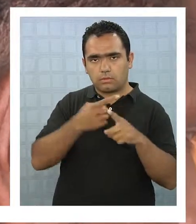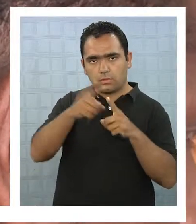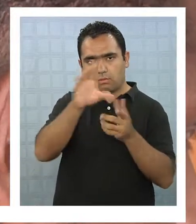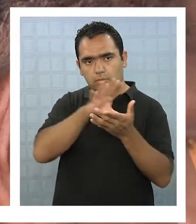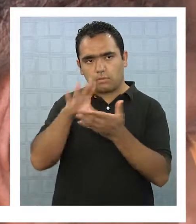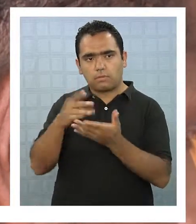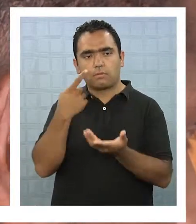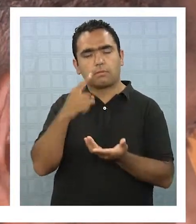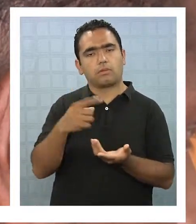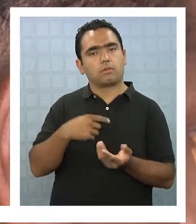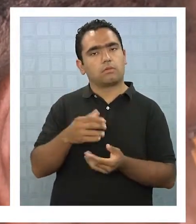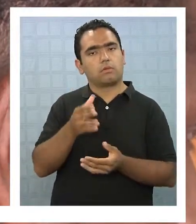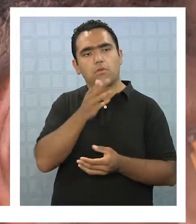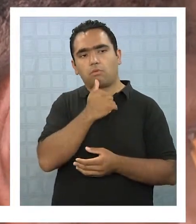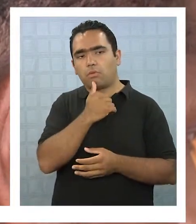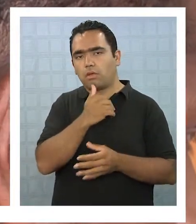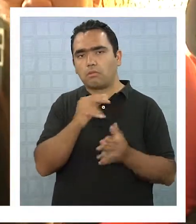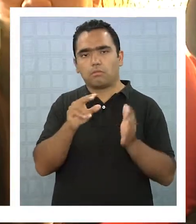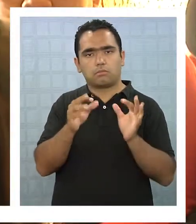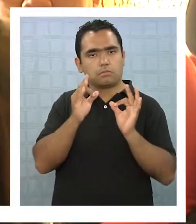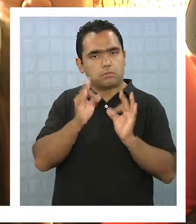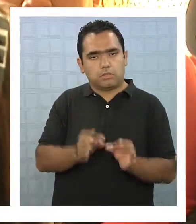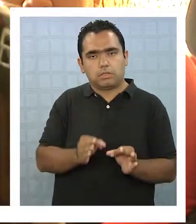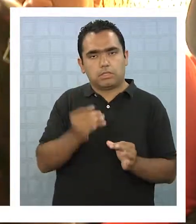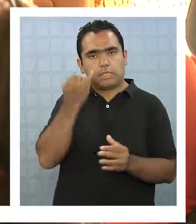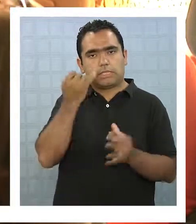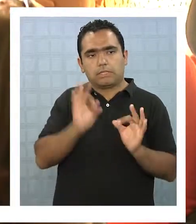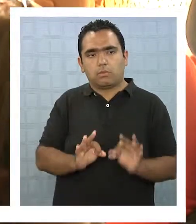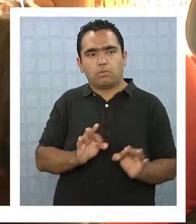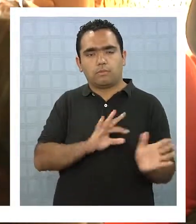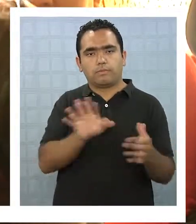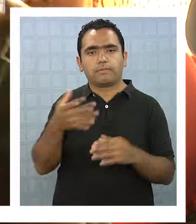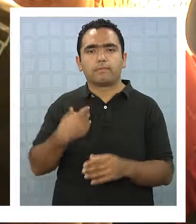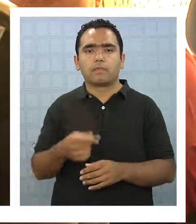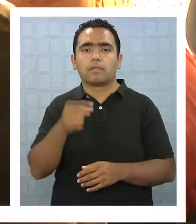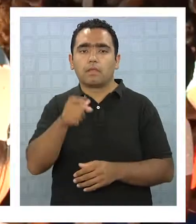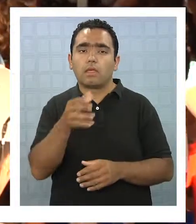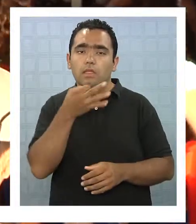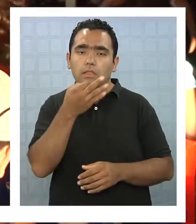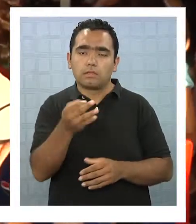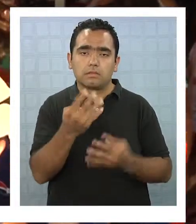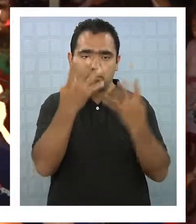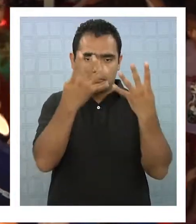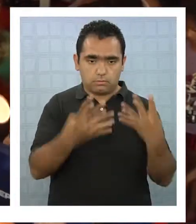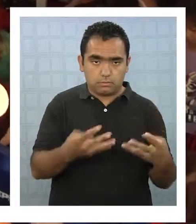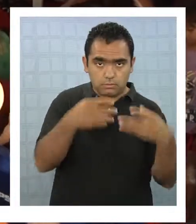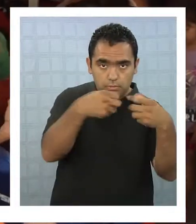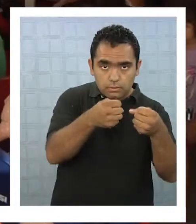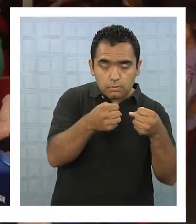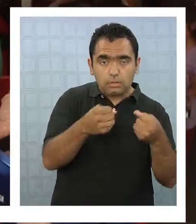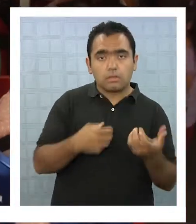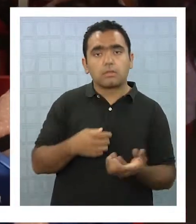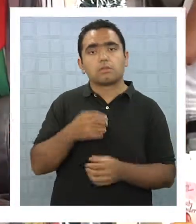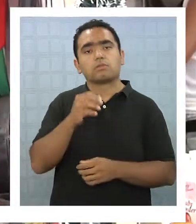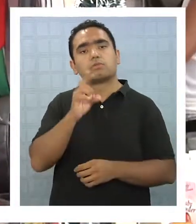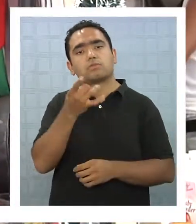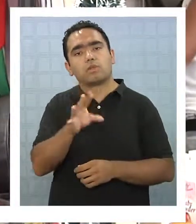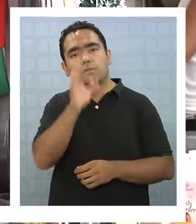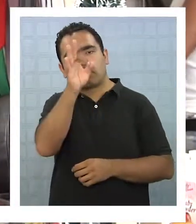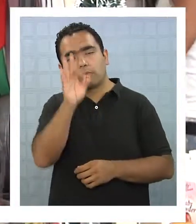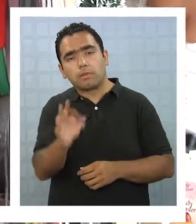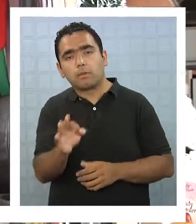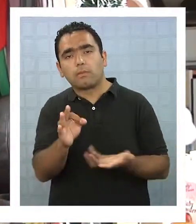amenaza a la seguridad. Gendarmería de Chile reveló que la población penitenciaria inmigrante alcanzó un promedio para